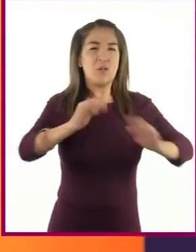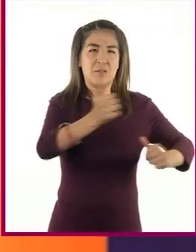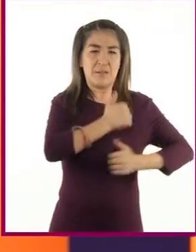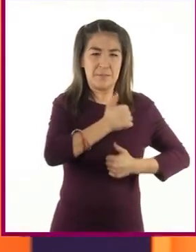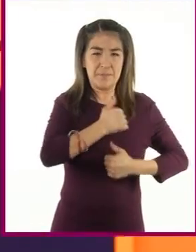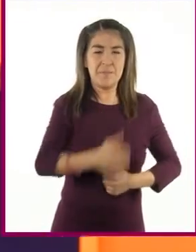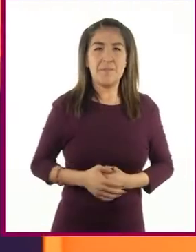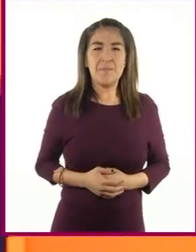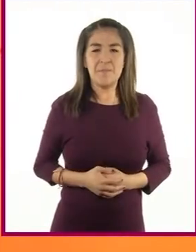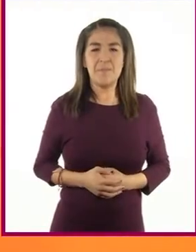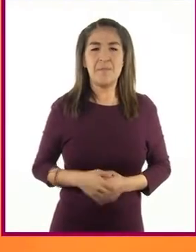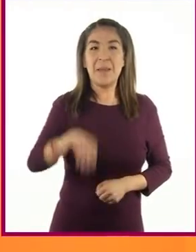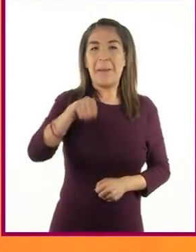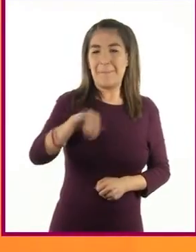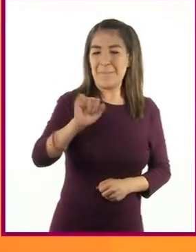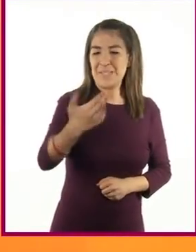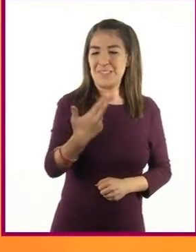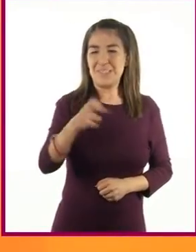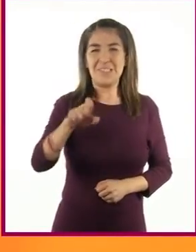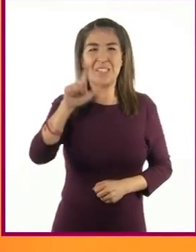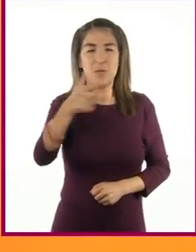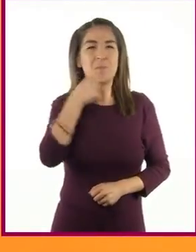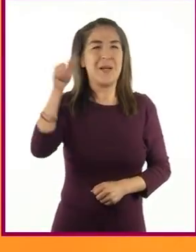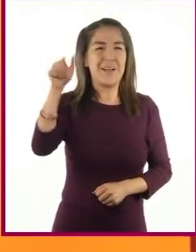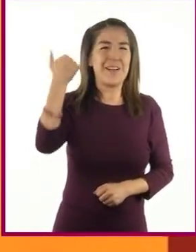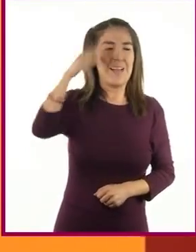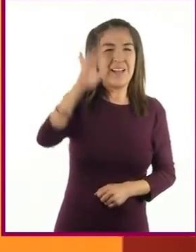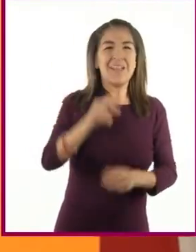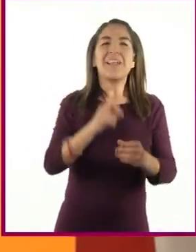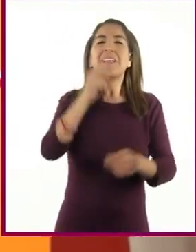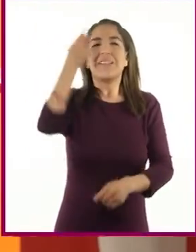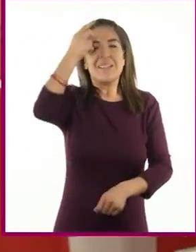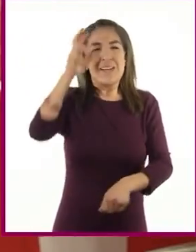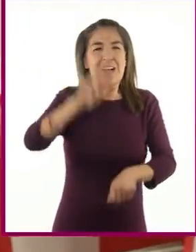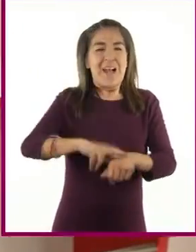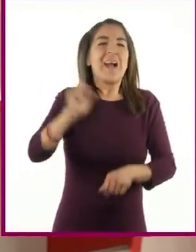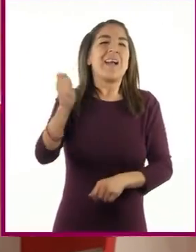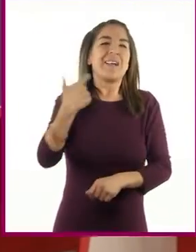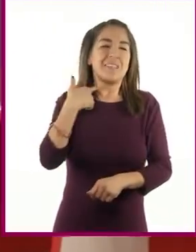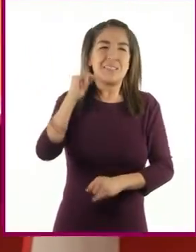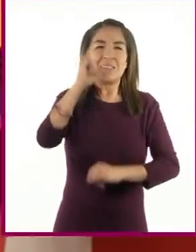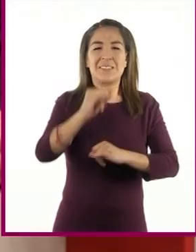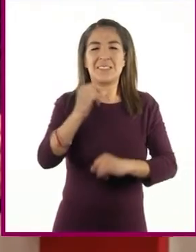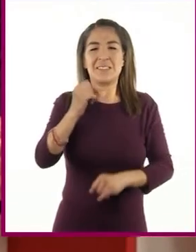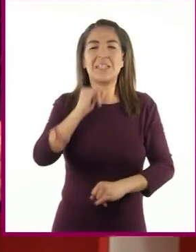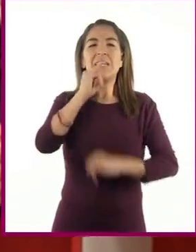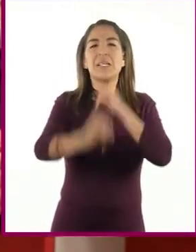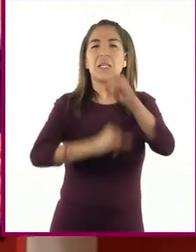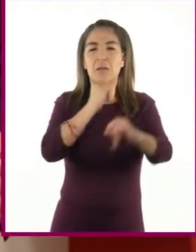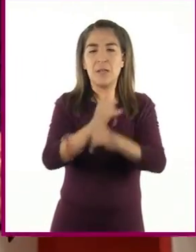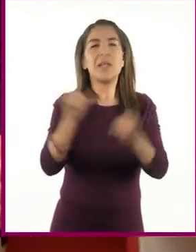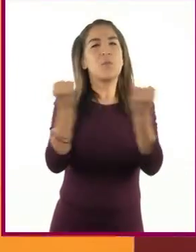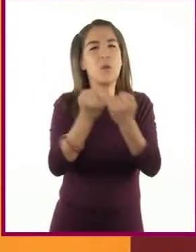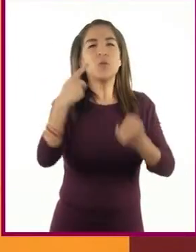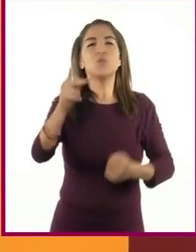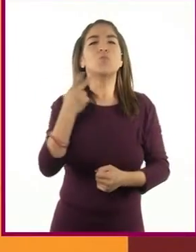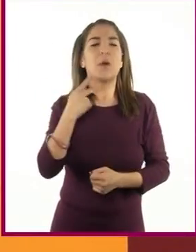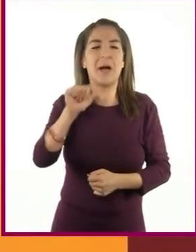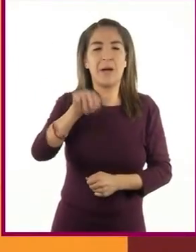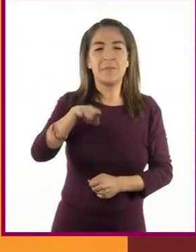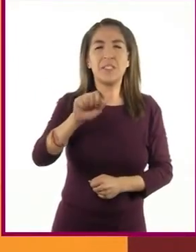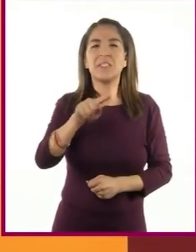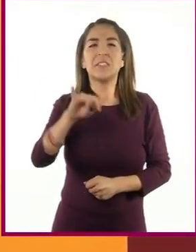Michael Buckner, en su momento director de Derecho Internacional y Política de Amnistía, dijo